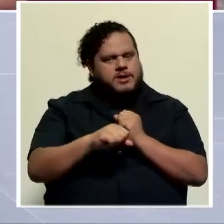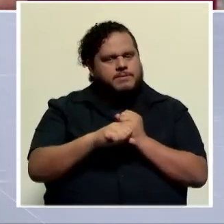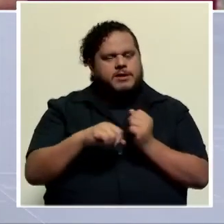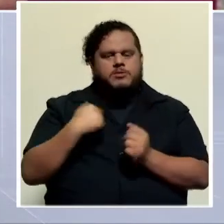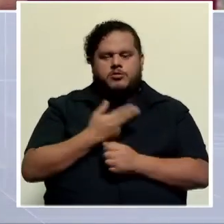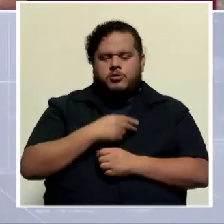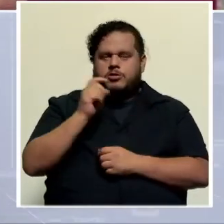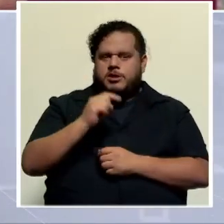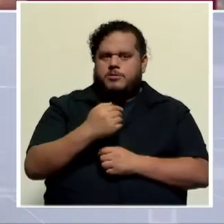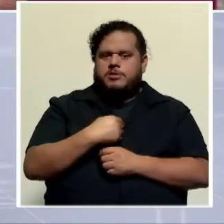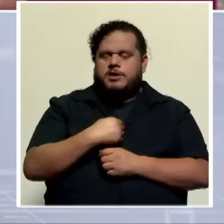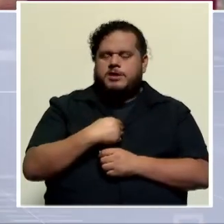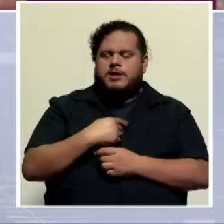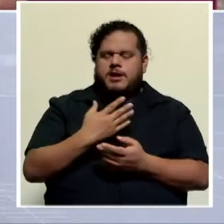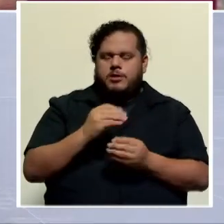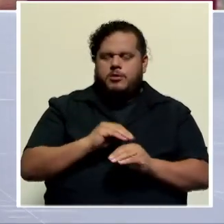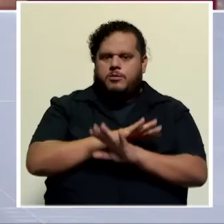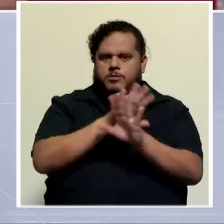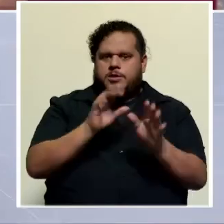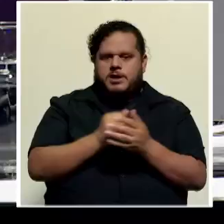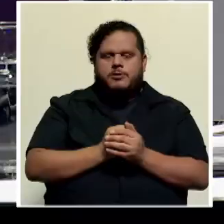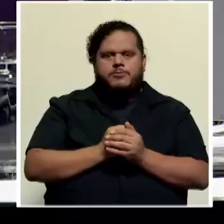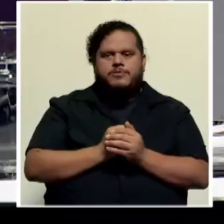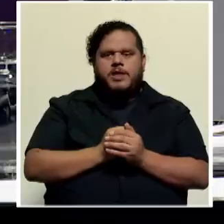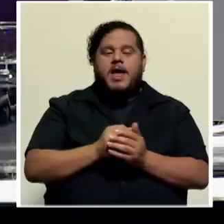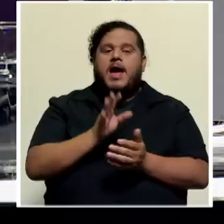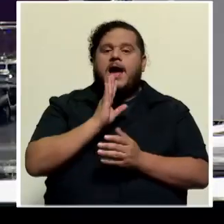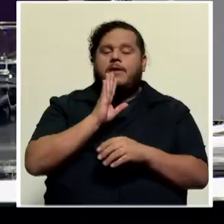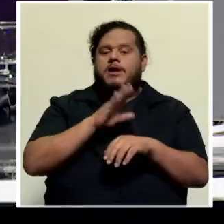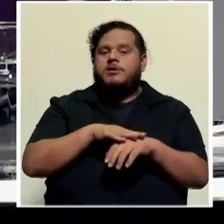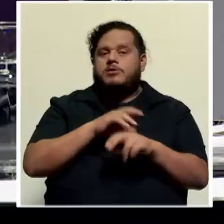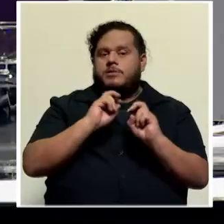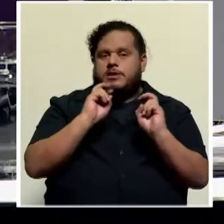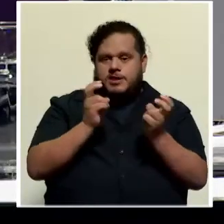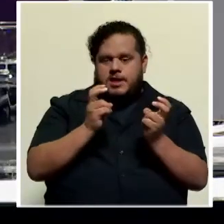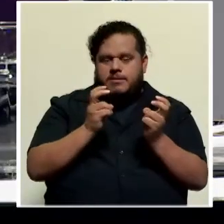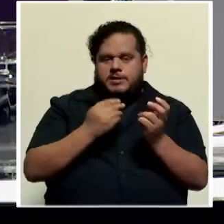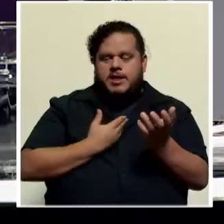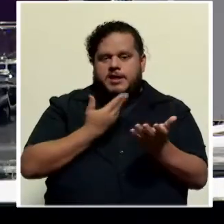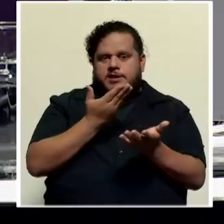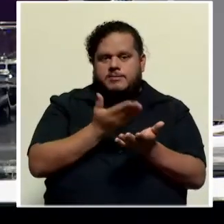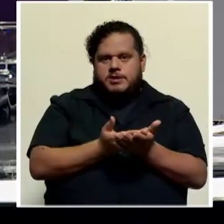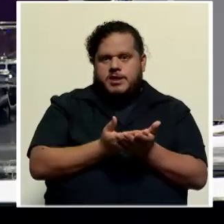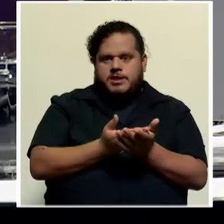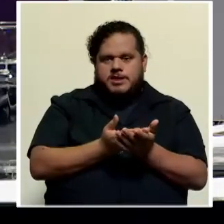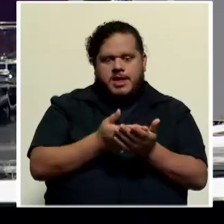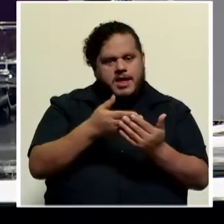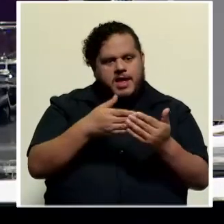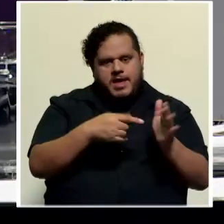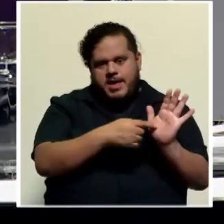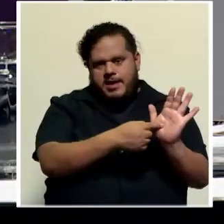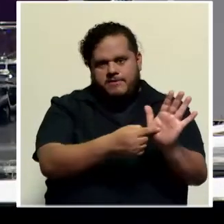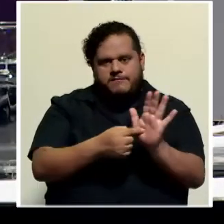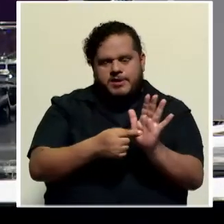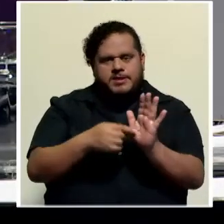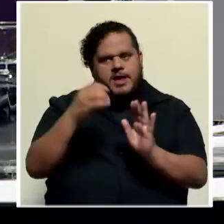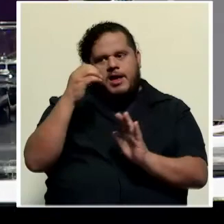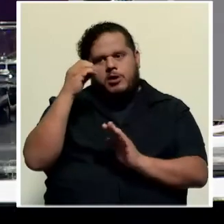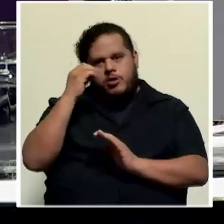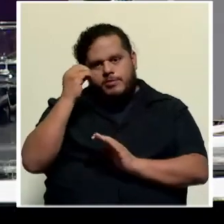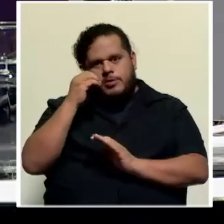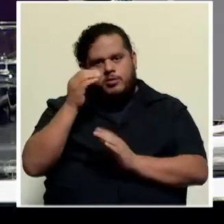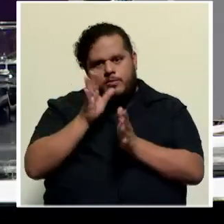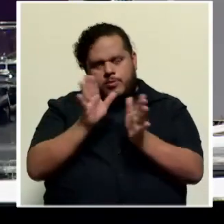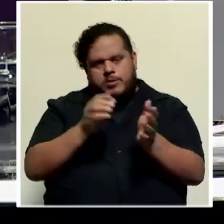debemos tenerlo muy presente. Abordar temas que se presentan ante la opinión pública como la dicotomía